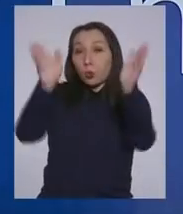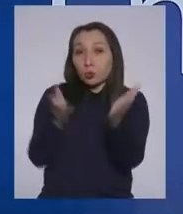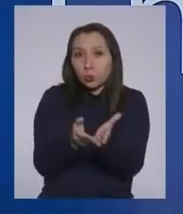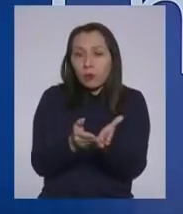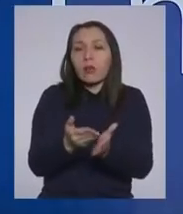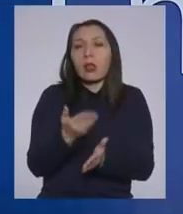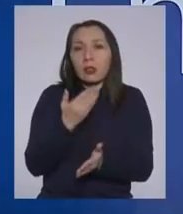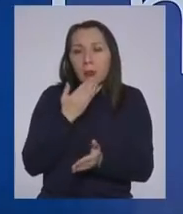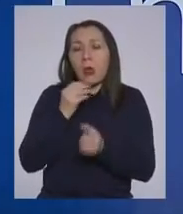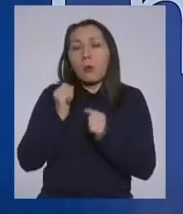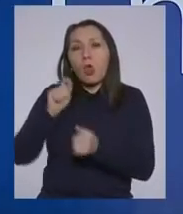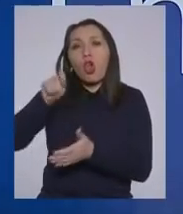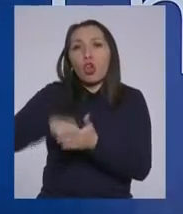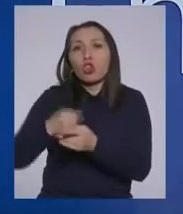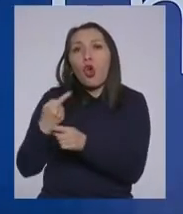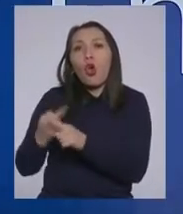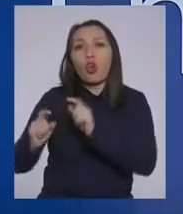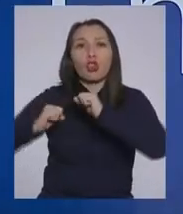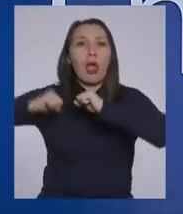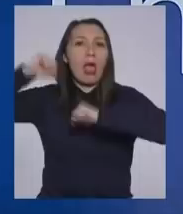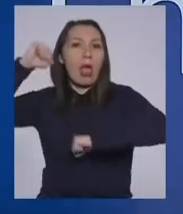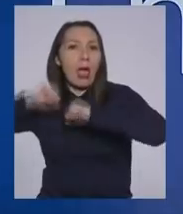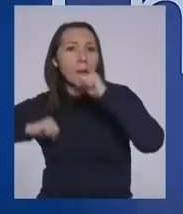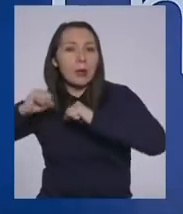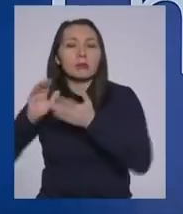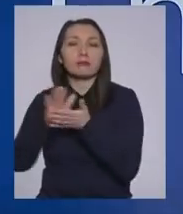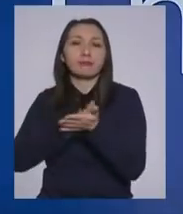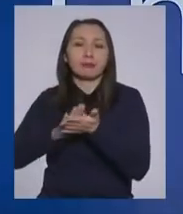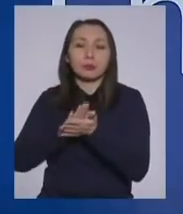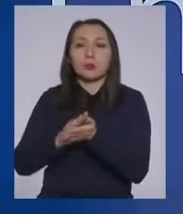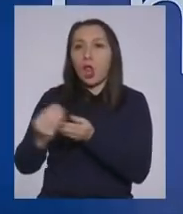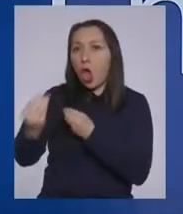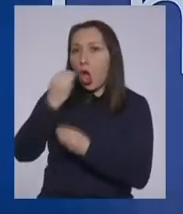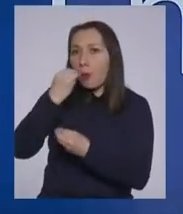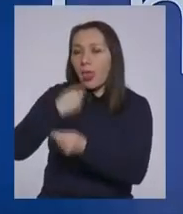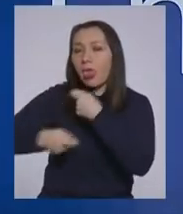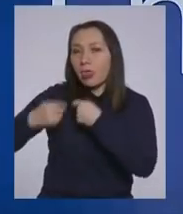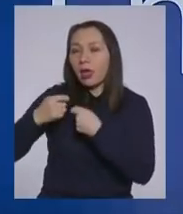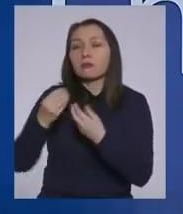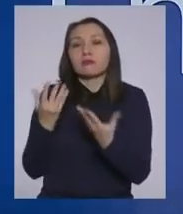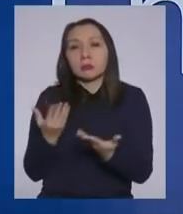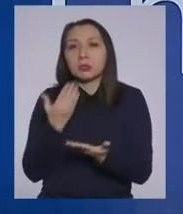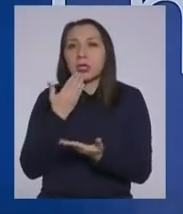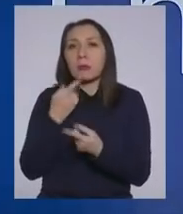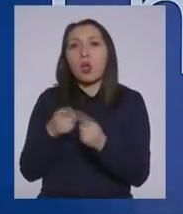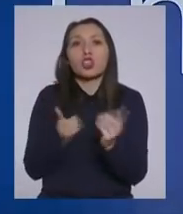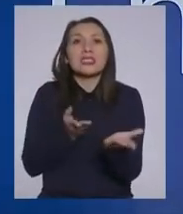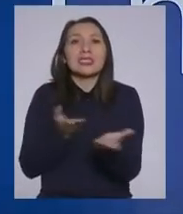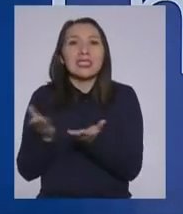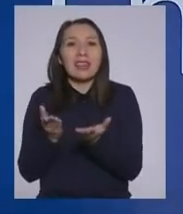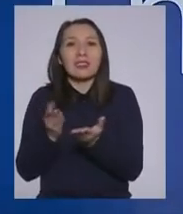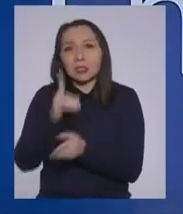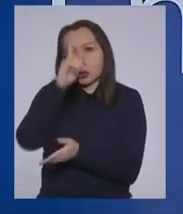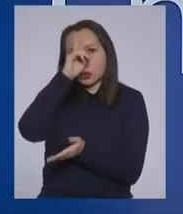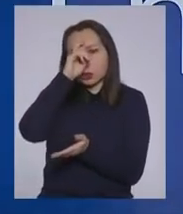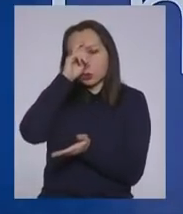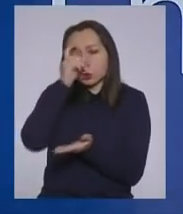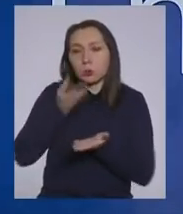sino que también se pueden hacer con otras empresas, como es el caso de la alimentación y como es el caso de los servicios